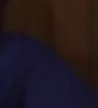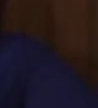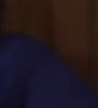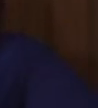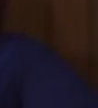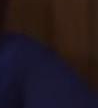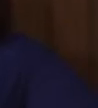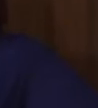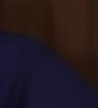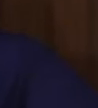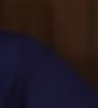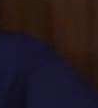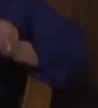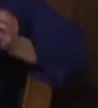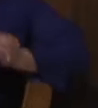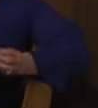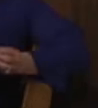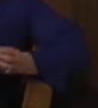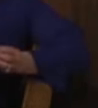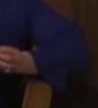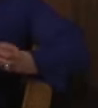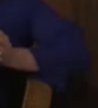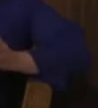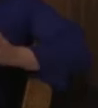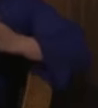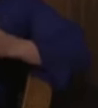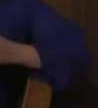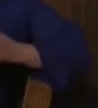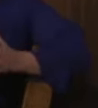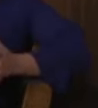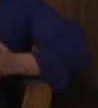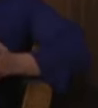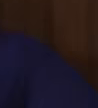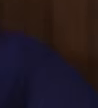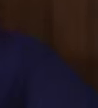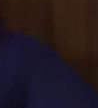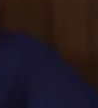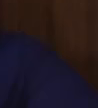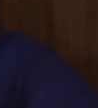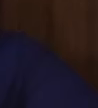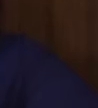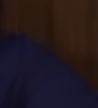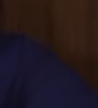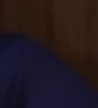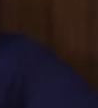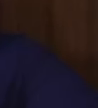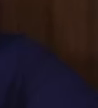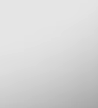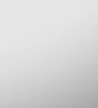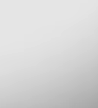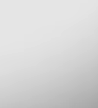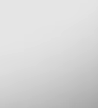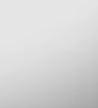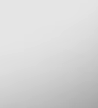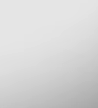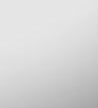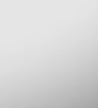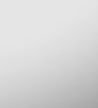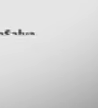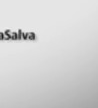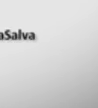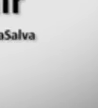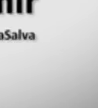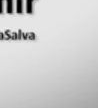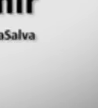es importante que sepa que no es para toda la vida. Solo un momento, por favor, manténgase aislado. Cada vez que pueda, quédese en casa.